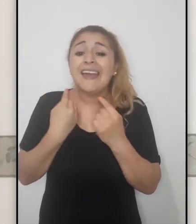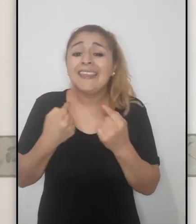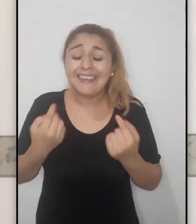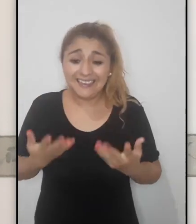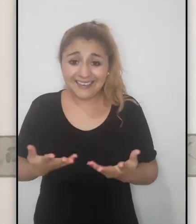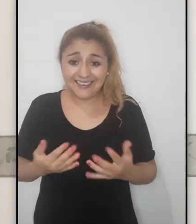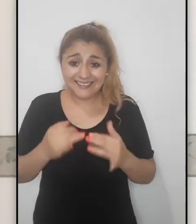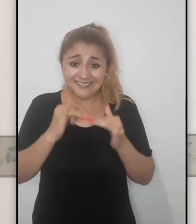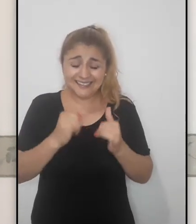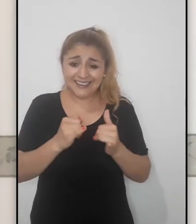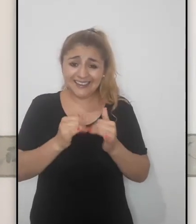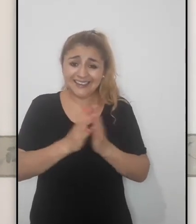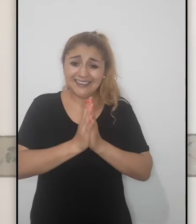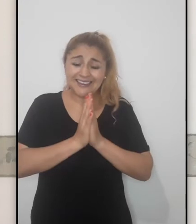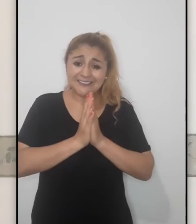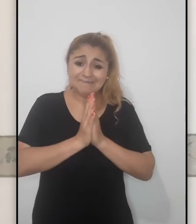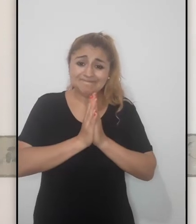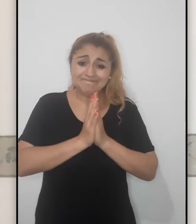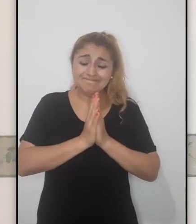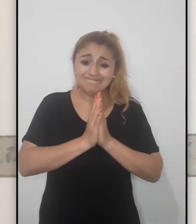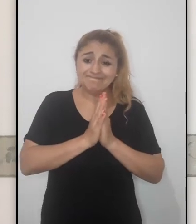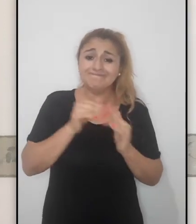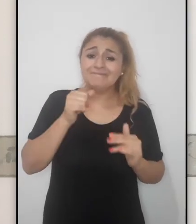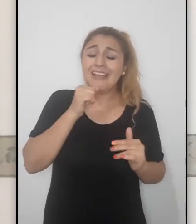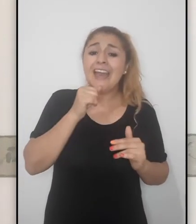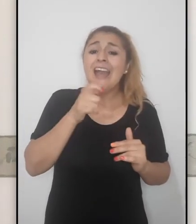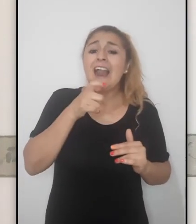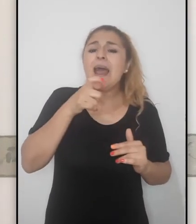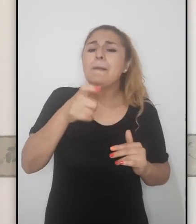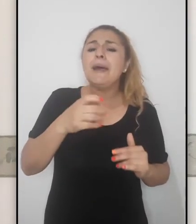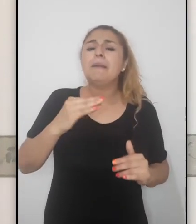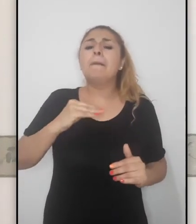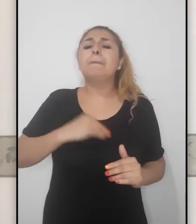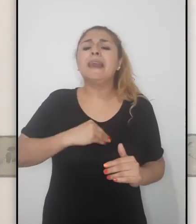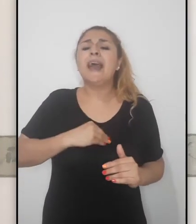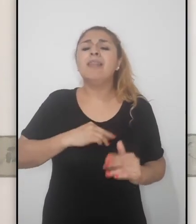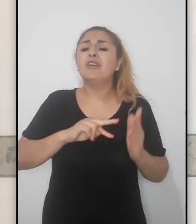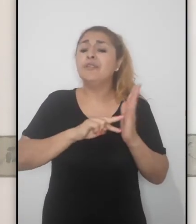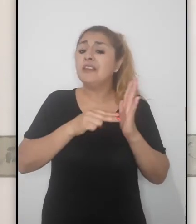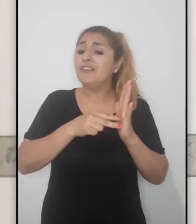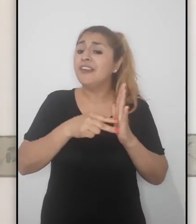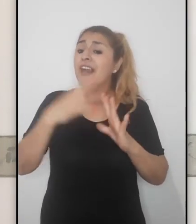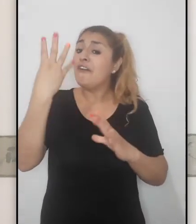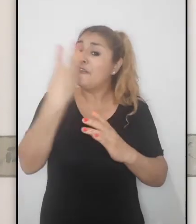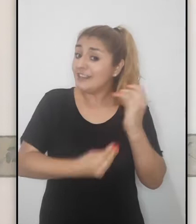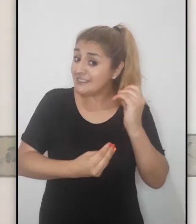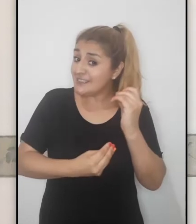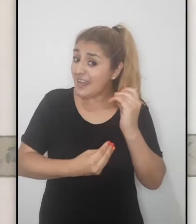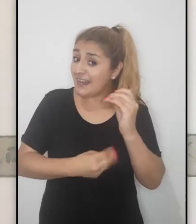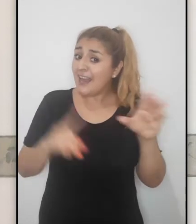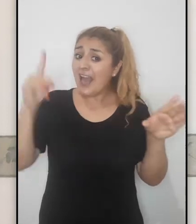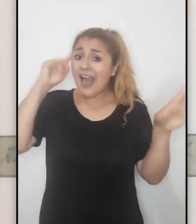martín el significado es el mismo fallar equivocar el